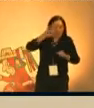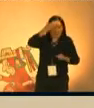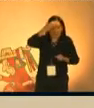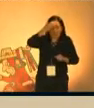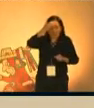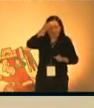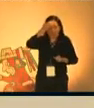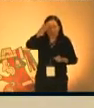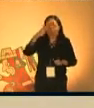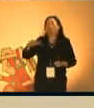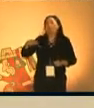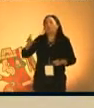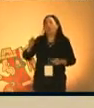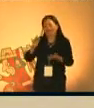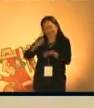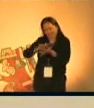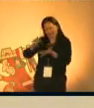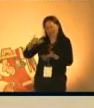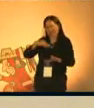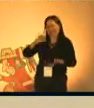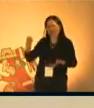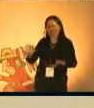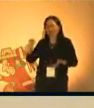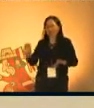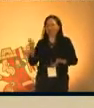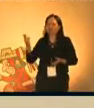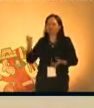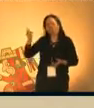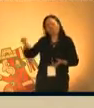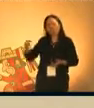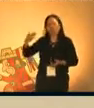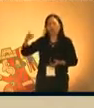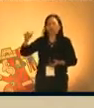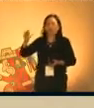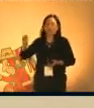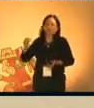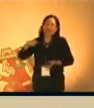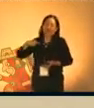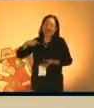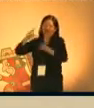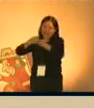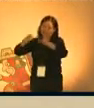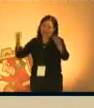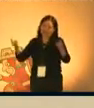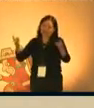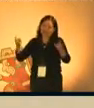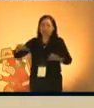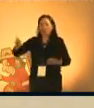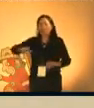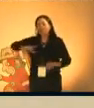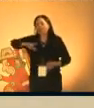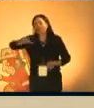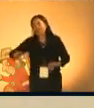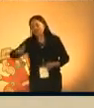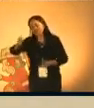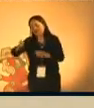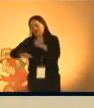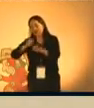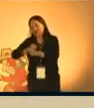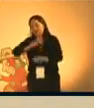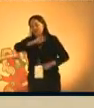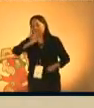para nosotros un héroe de la historia para desgracia de él un cadáver dentro de seis años